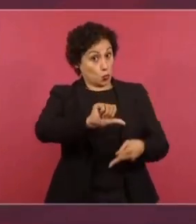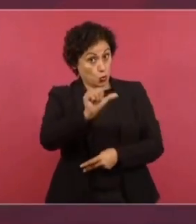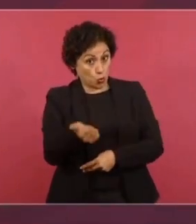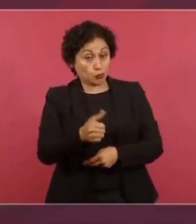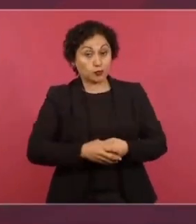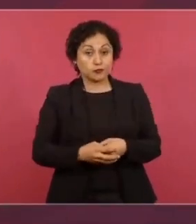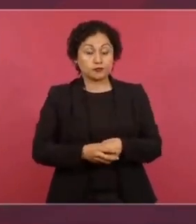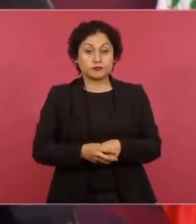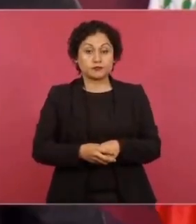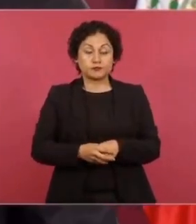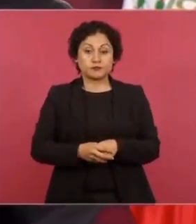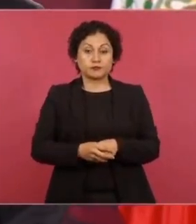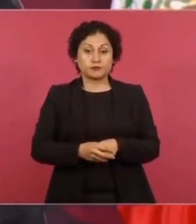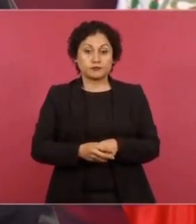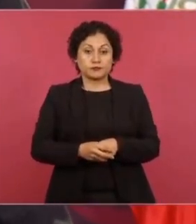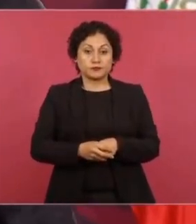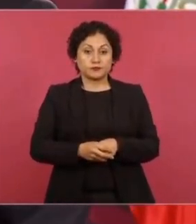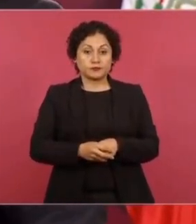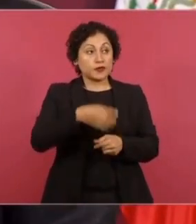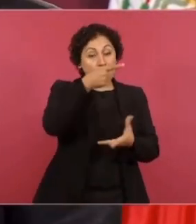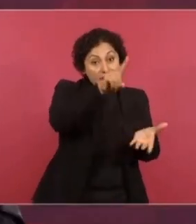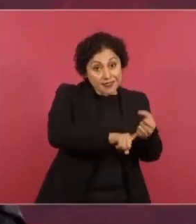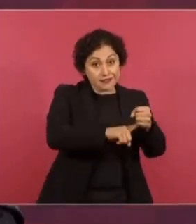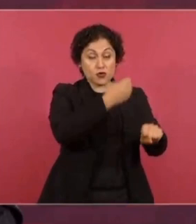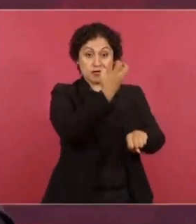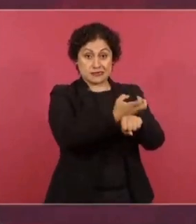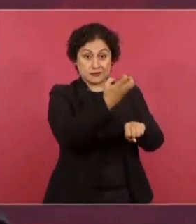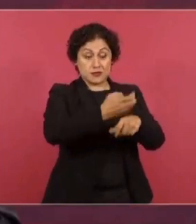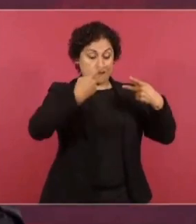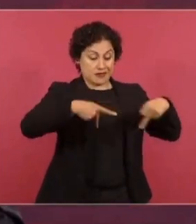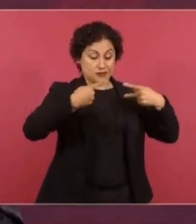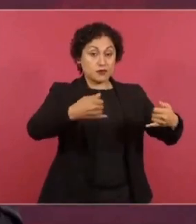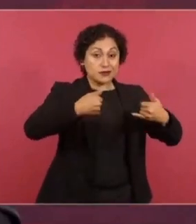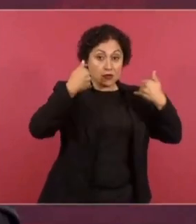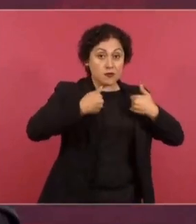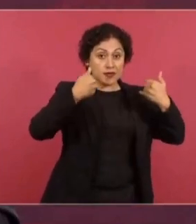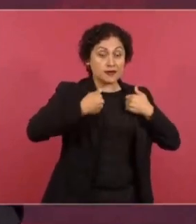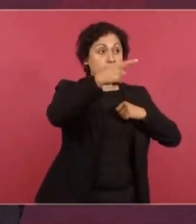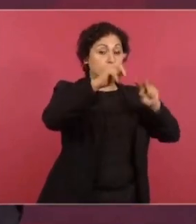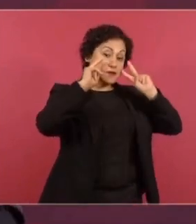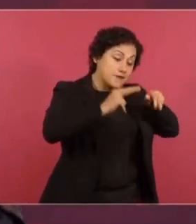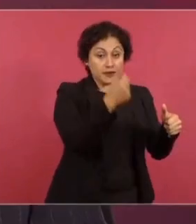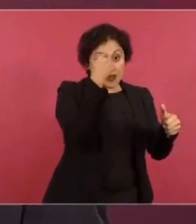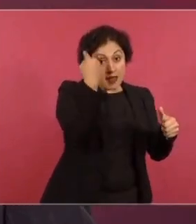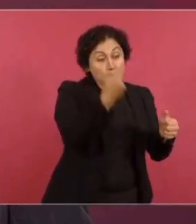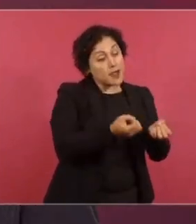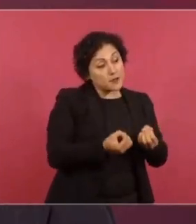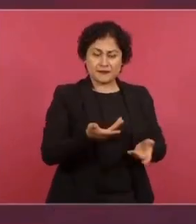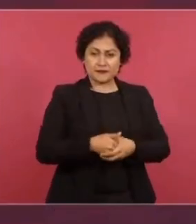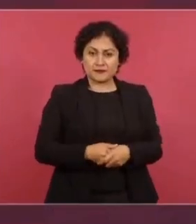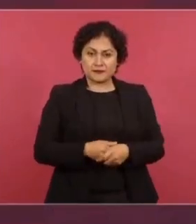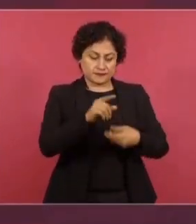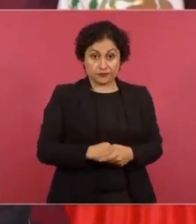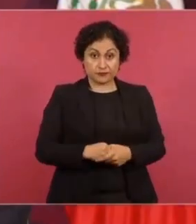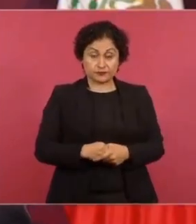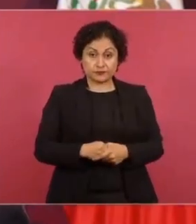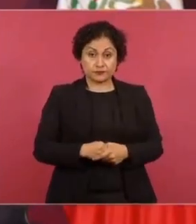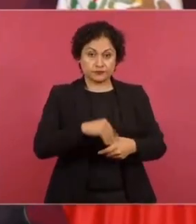que atiendan a sus jóvenes garantizándoles tres cosas: estudio,